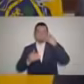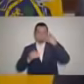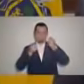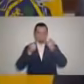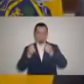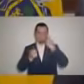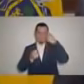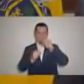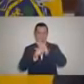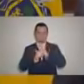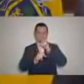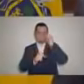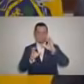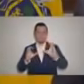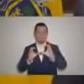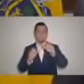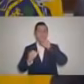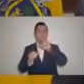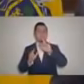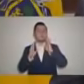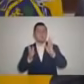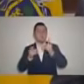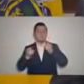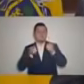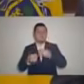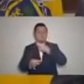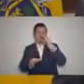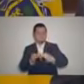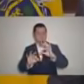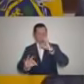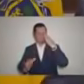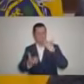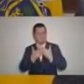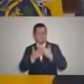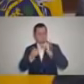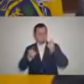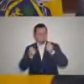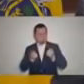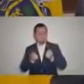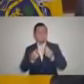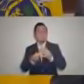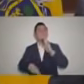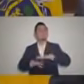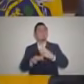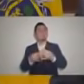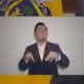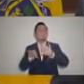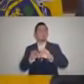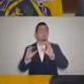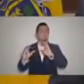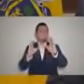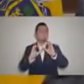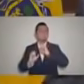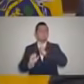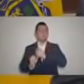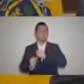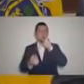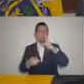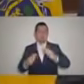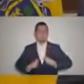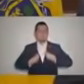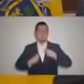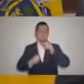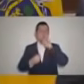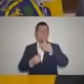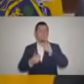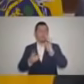cuando definimos la estrategia para enfrentar la pandemia en jalisco se estableció un principio rector que hemos cumplido cabalmente lo más importante es cuidar la salud y la